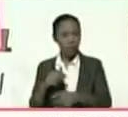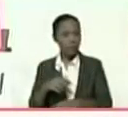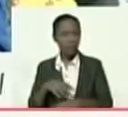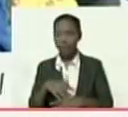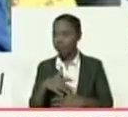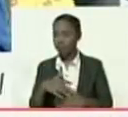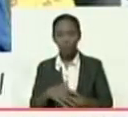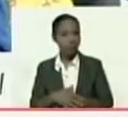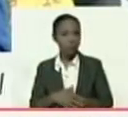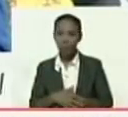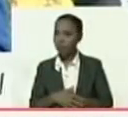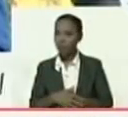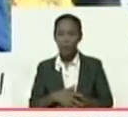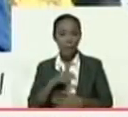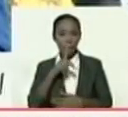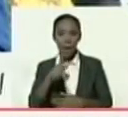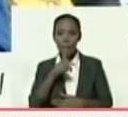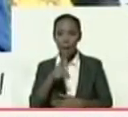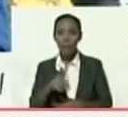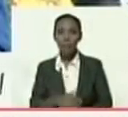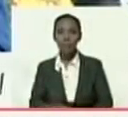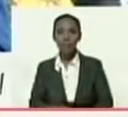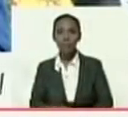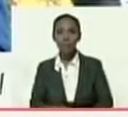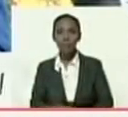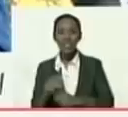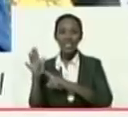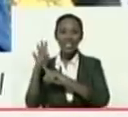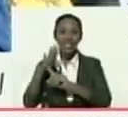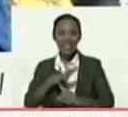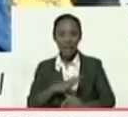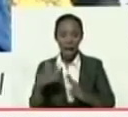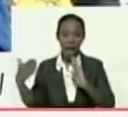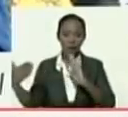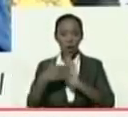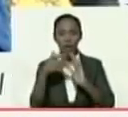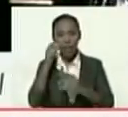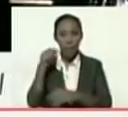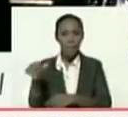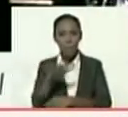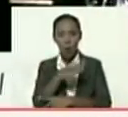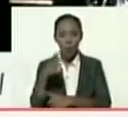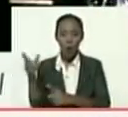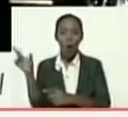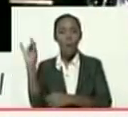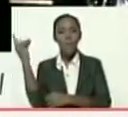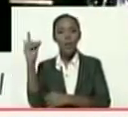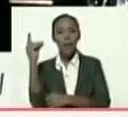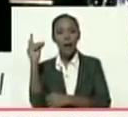terribles, de la represión contra el pueblo boliviano.